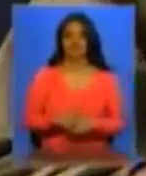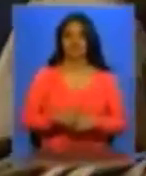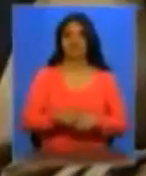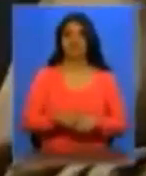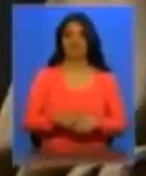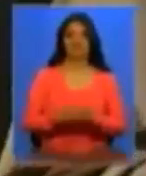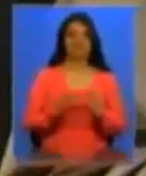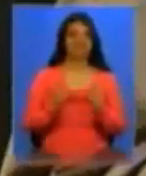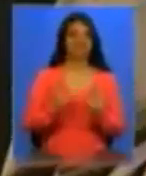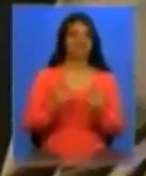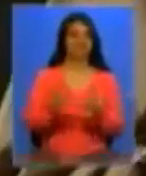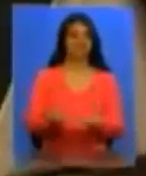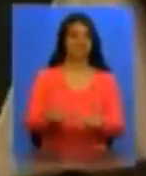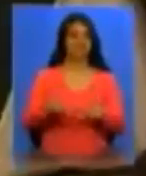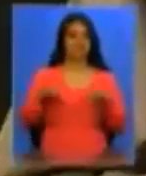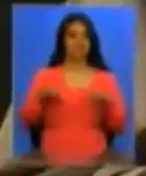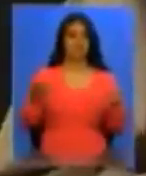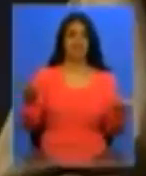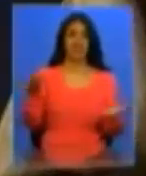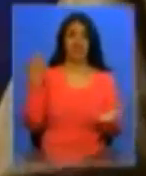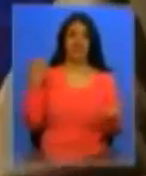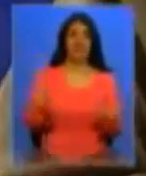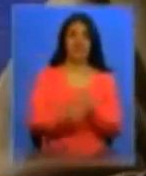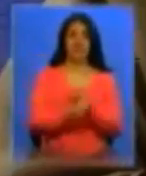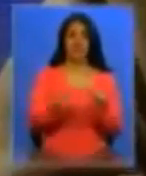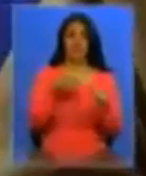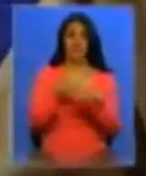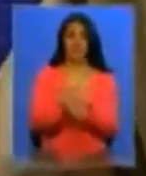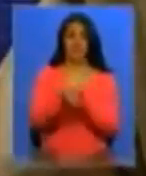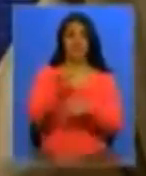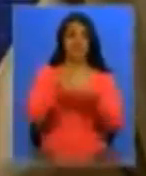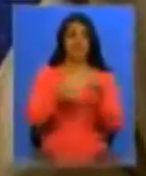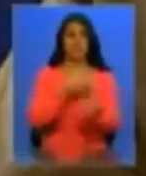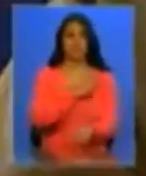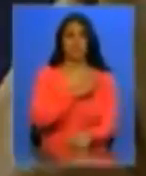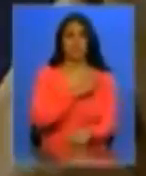impecable, eso antes era imposible encontrar en una universidad pública ecuatoriana.